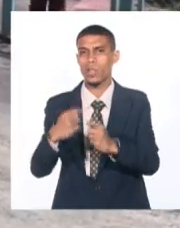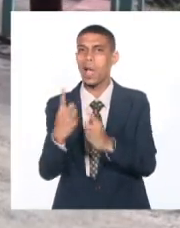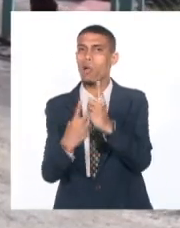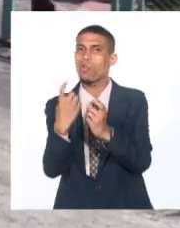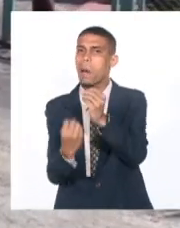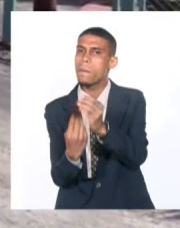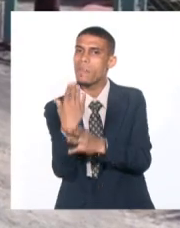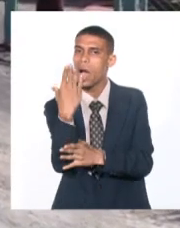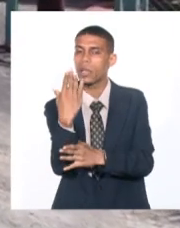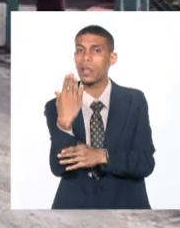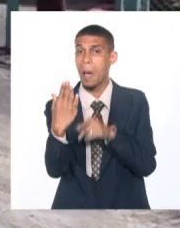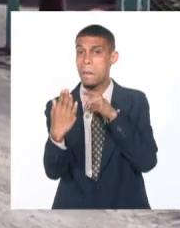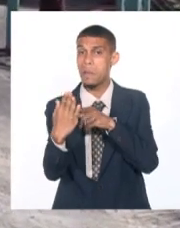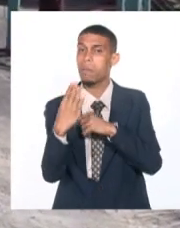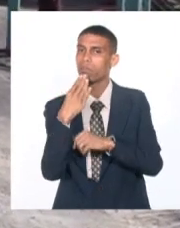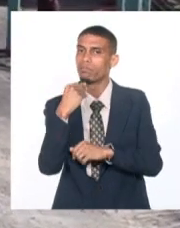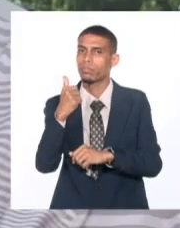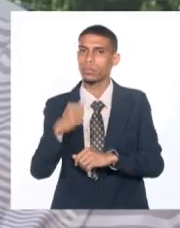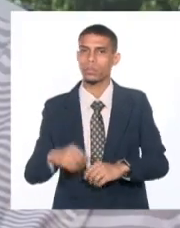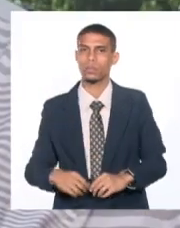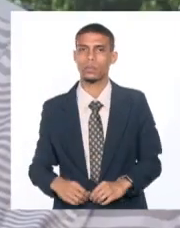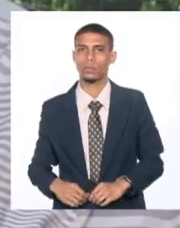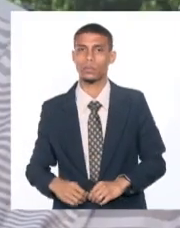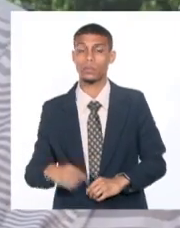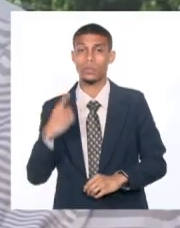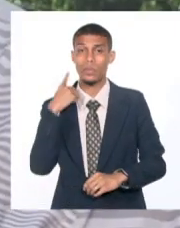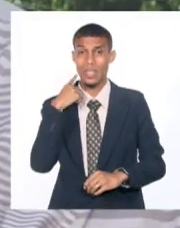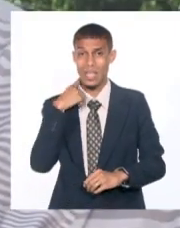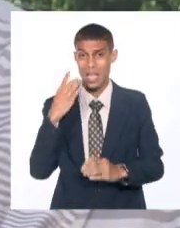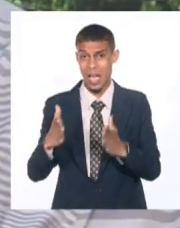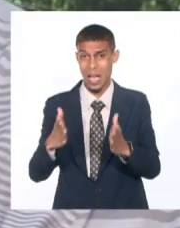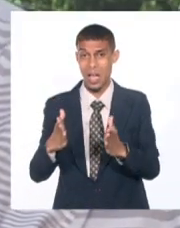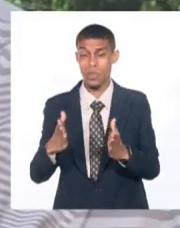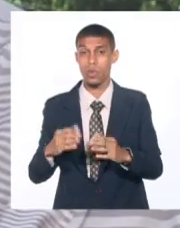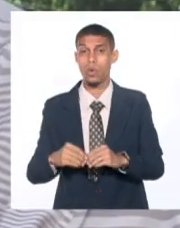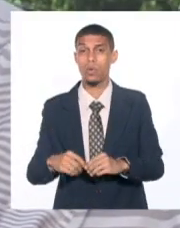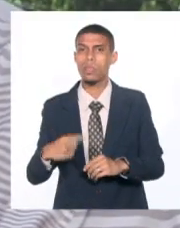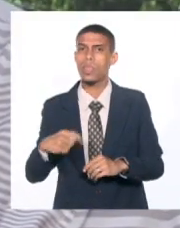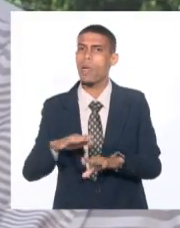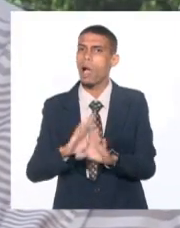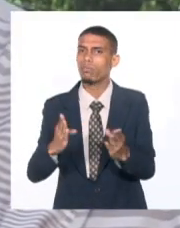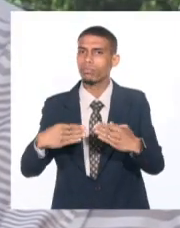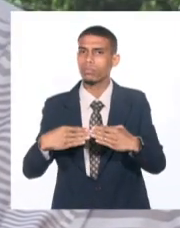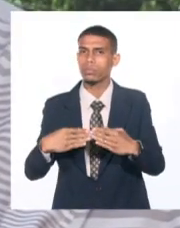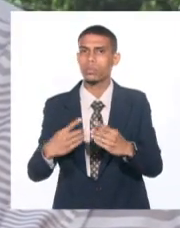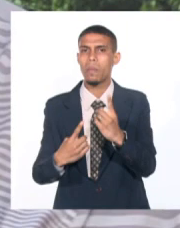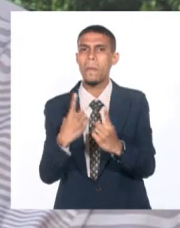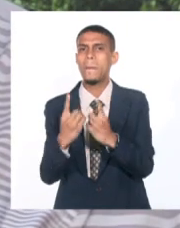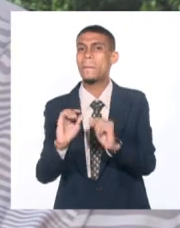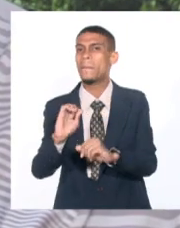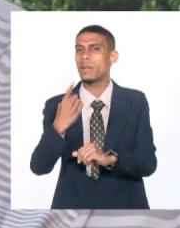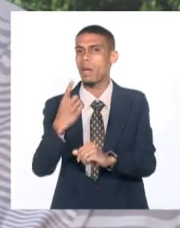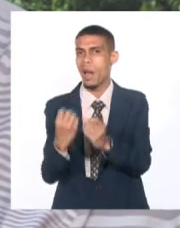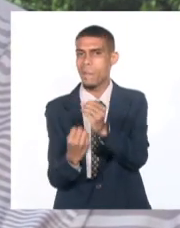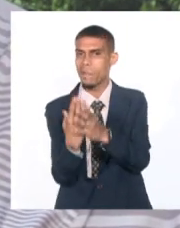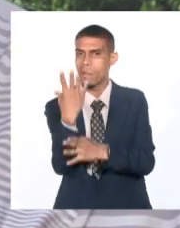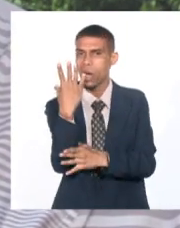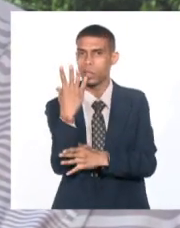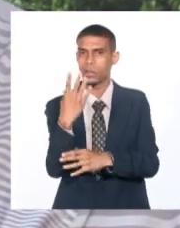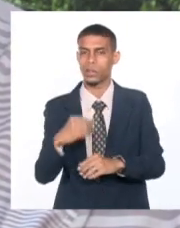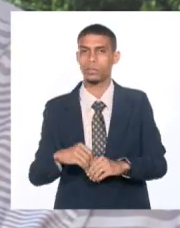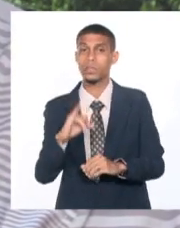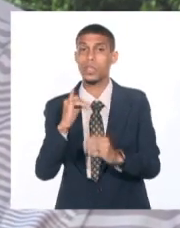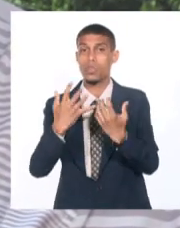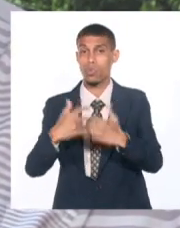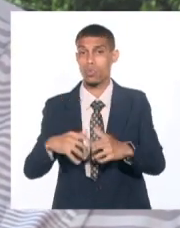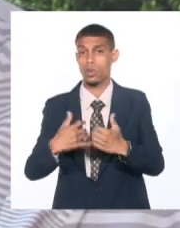gran capacidad. Este año deben concluirse una de las, y puesta en marcha unas primeras plantas ya industriales a gran escala